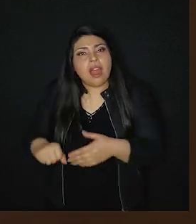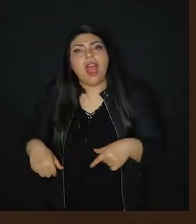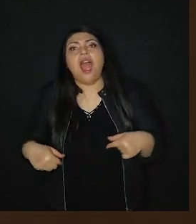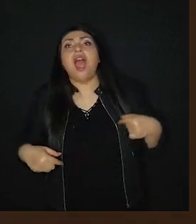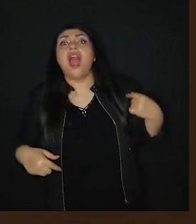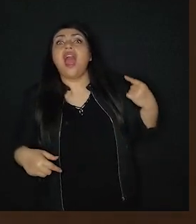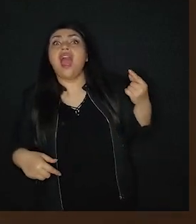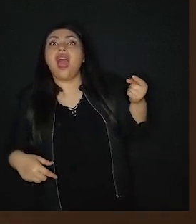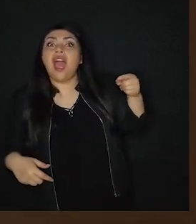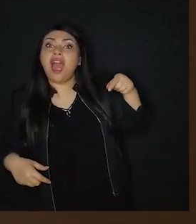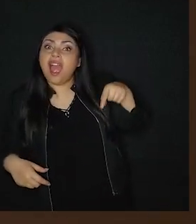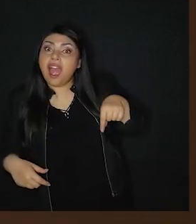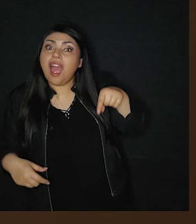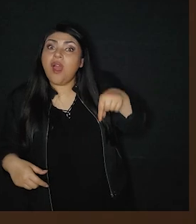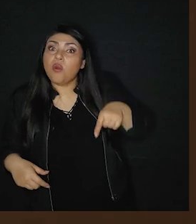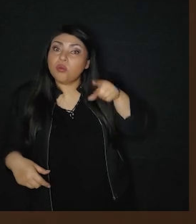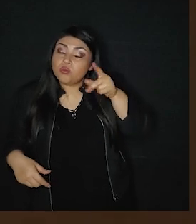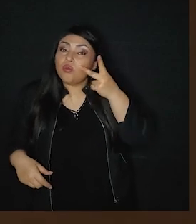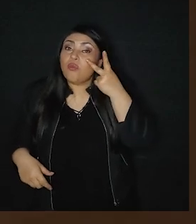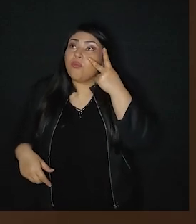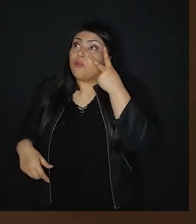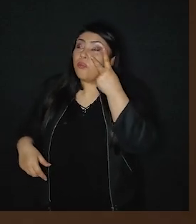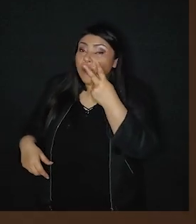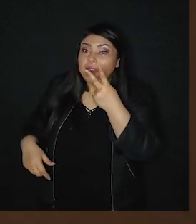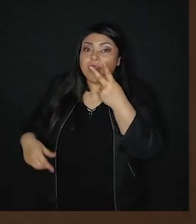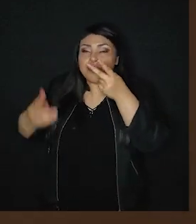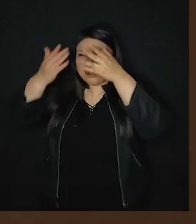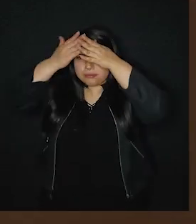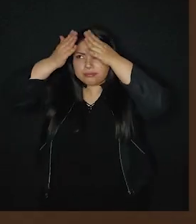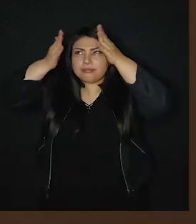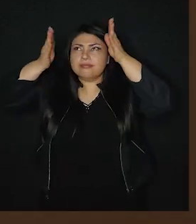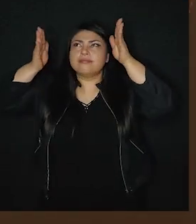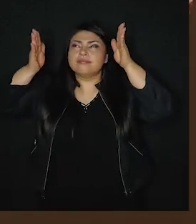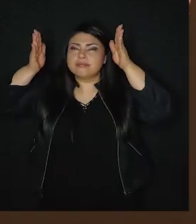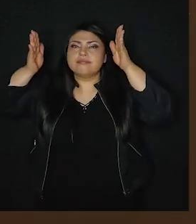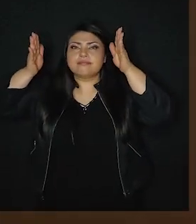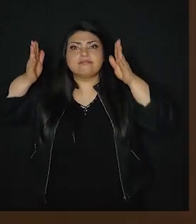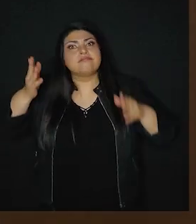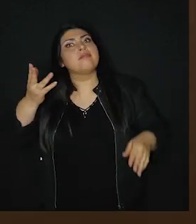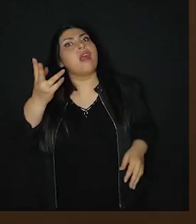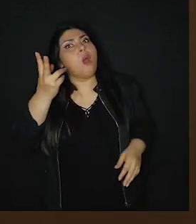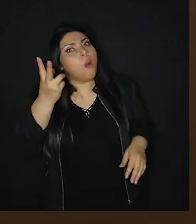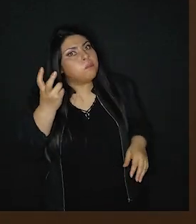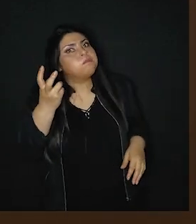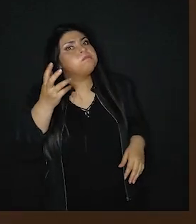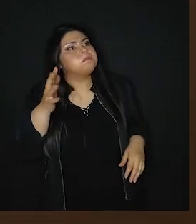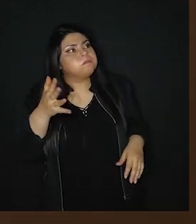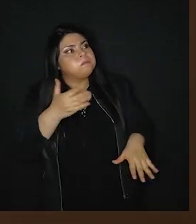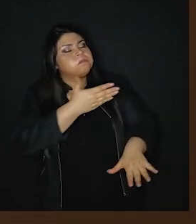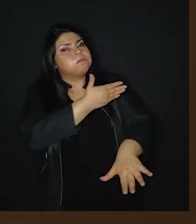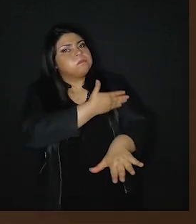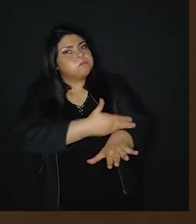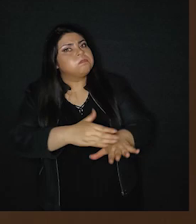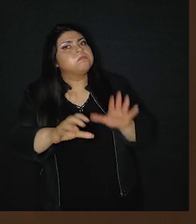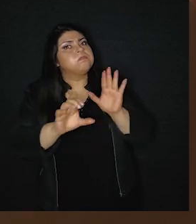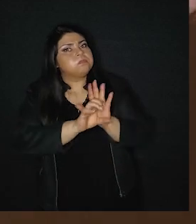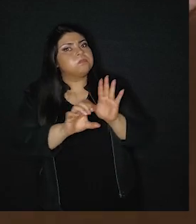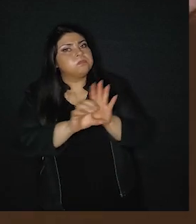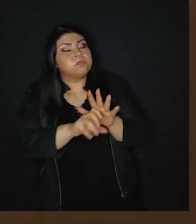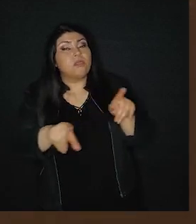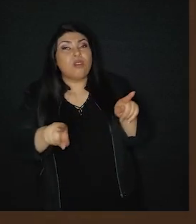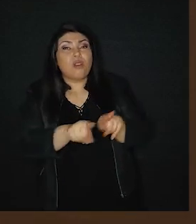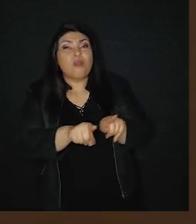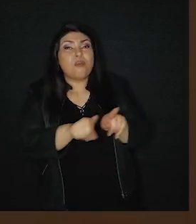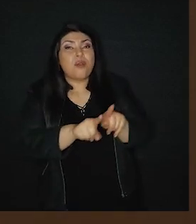que se está abriendo un conocimiento y es se repite la historia así como tenemos el